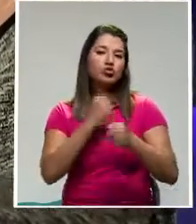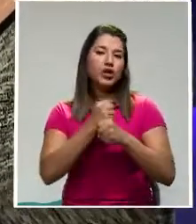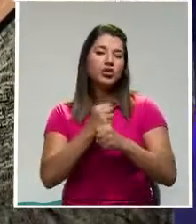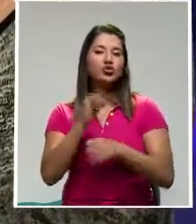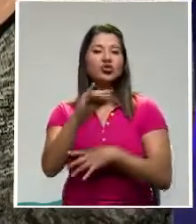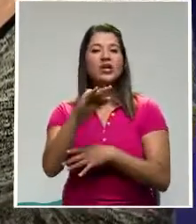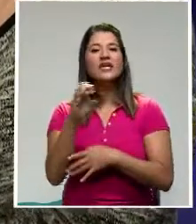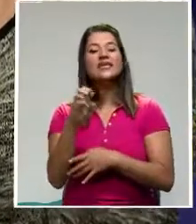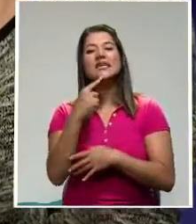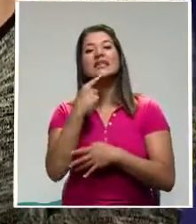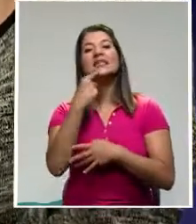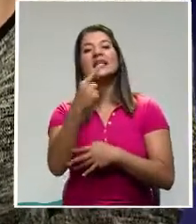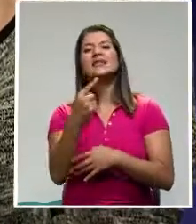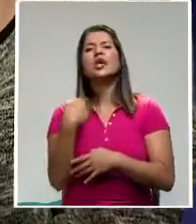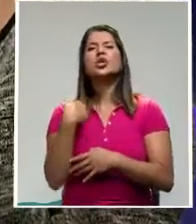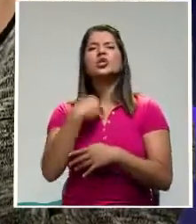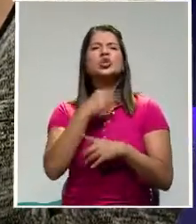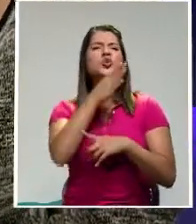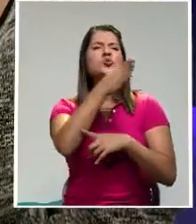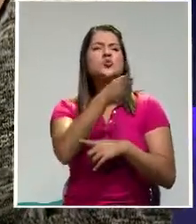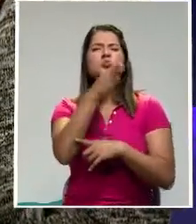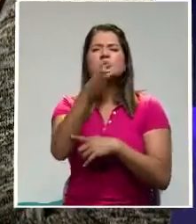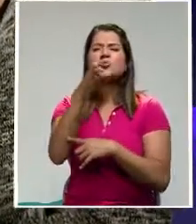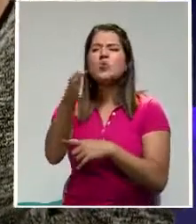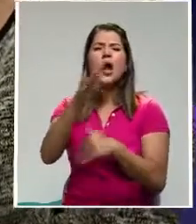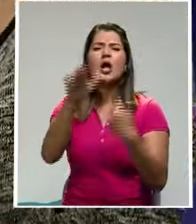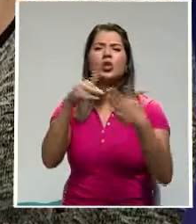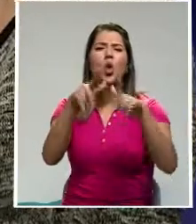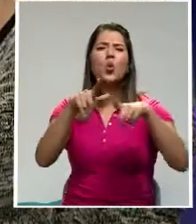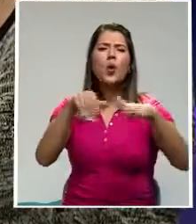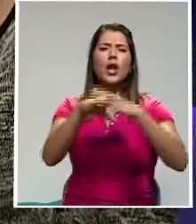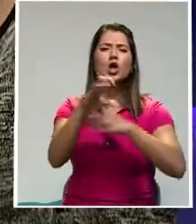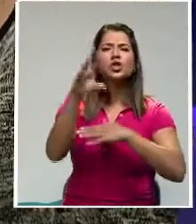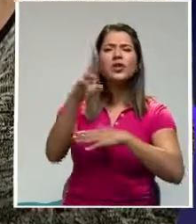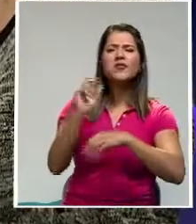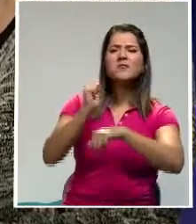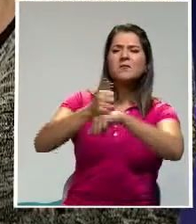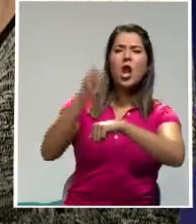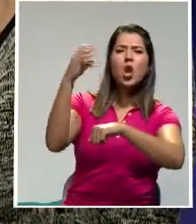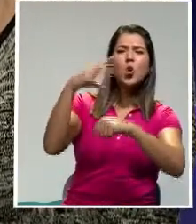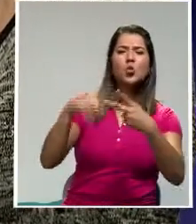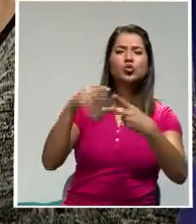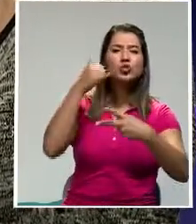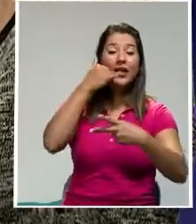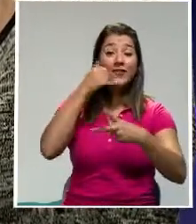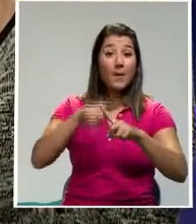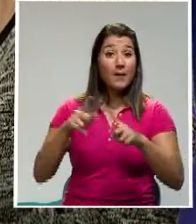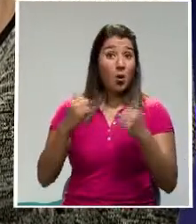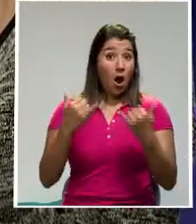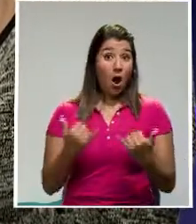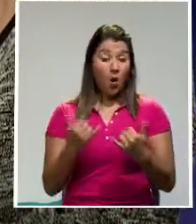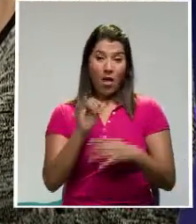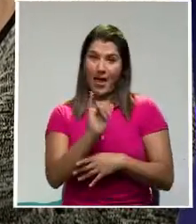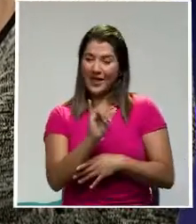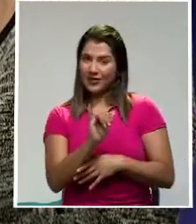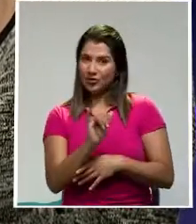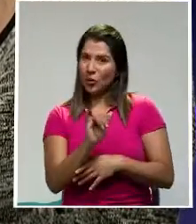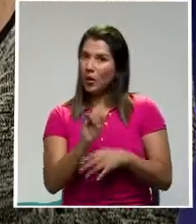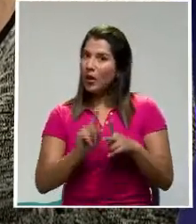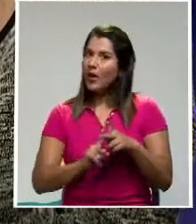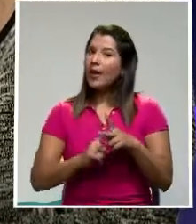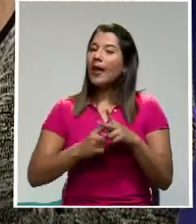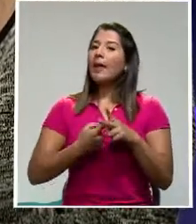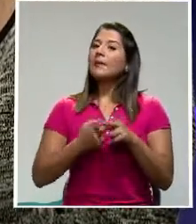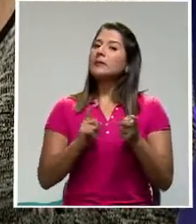era: vamos al último rincón de Costa Rica y le ponemos la luz o le llevamos el teléfono. Hoy eso empieza a ser un